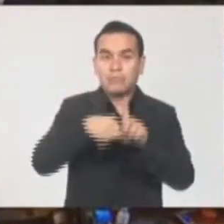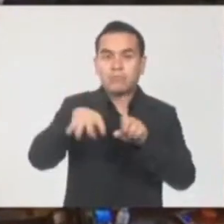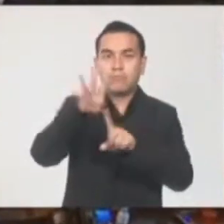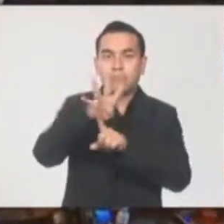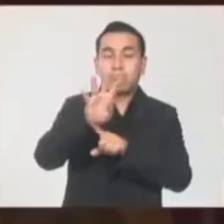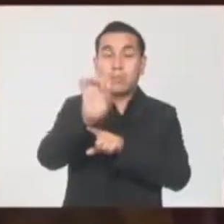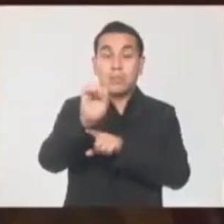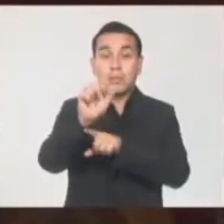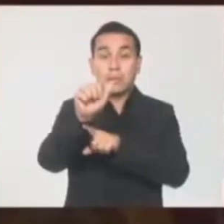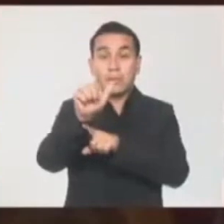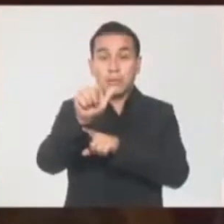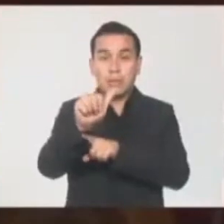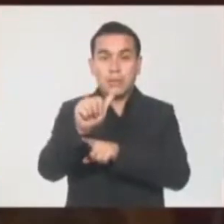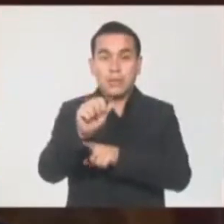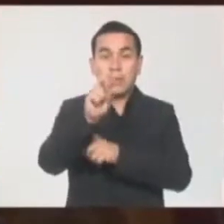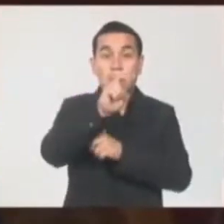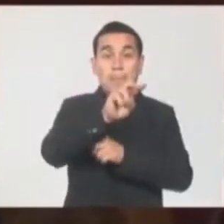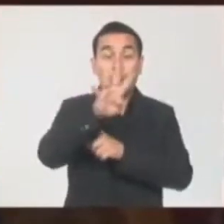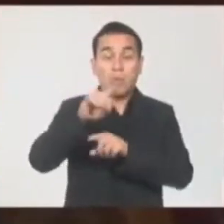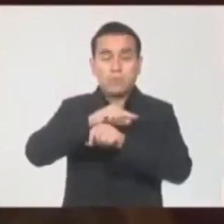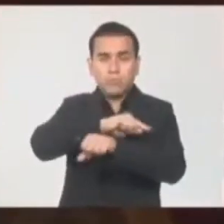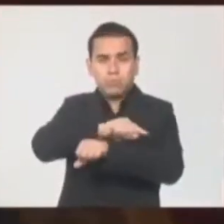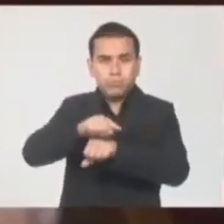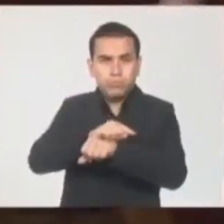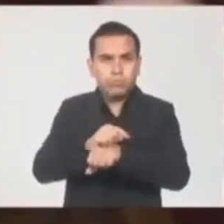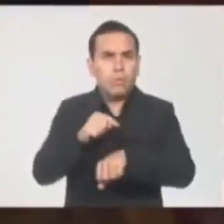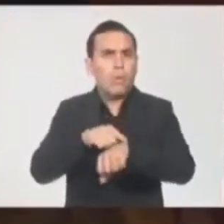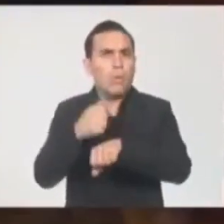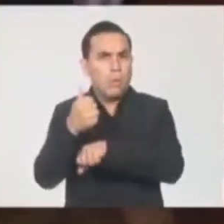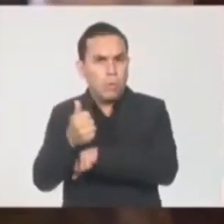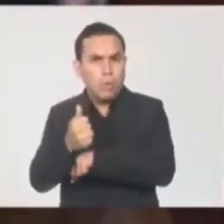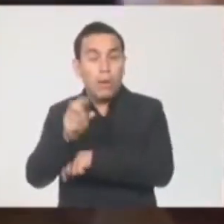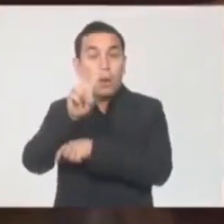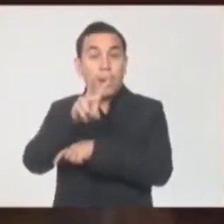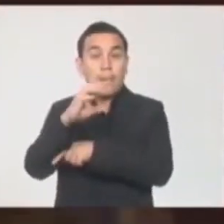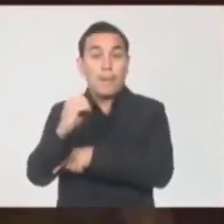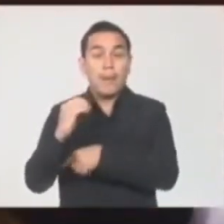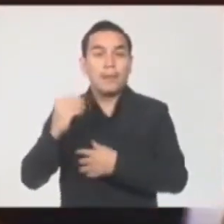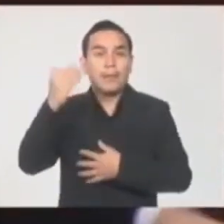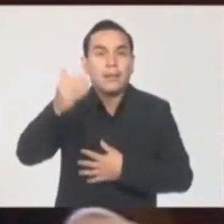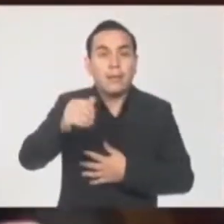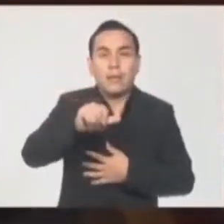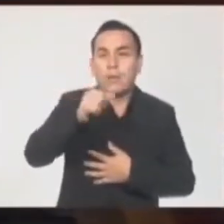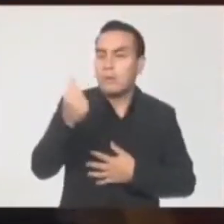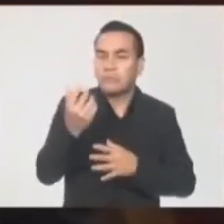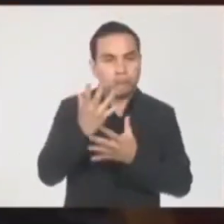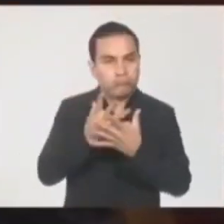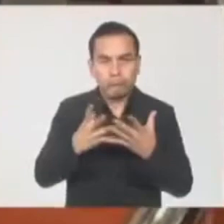daba resoluciones expresas en 24 horas a unos y tardaban 20 años sin resolver a otros.